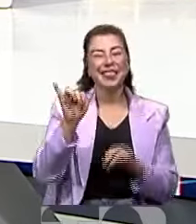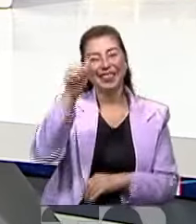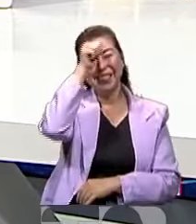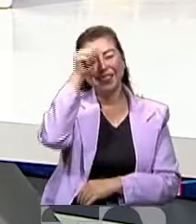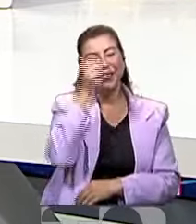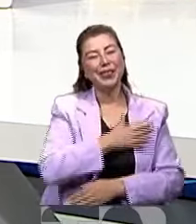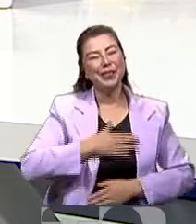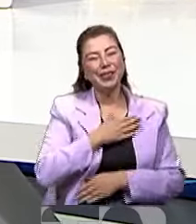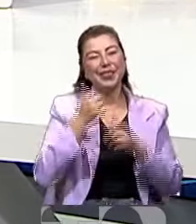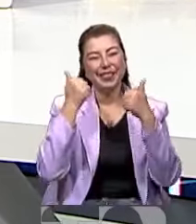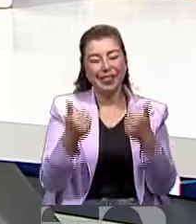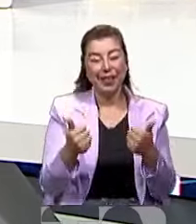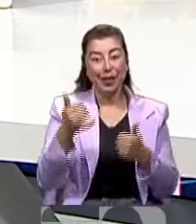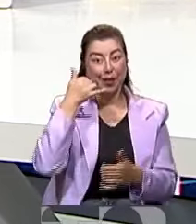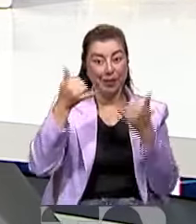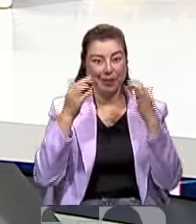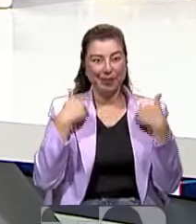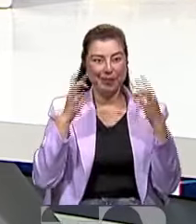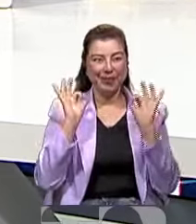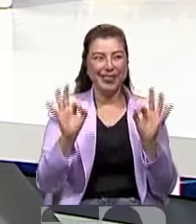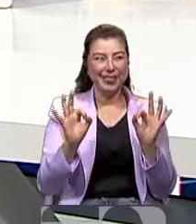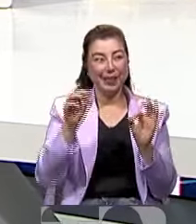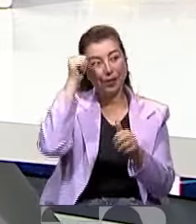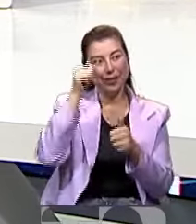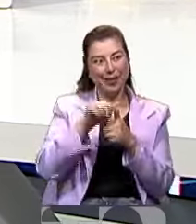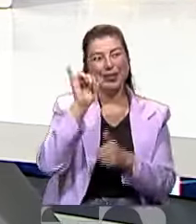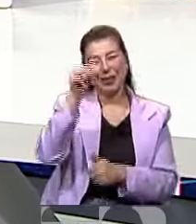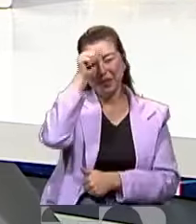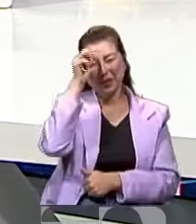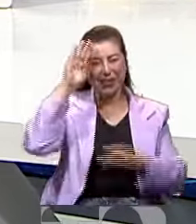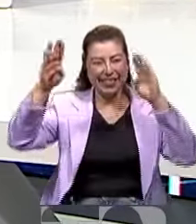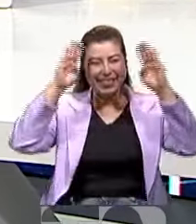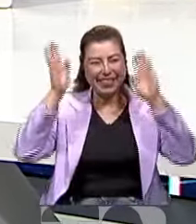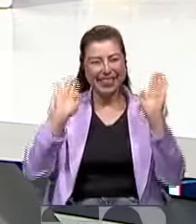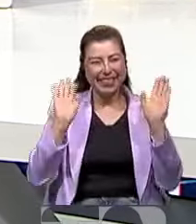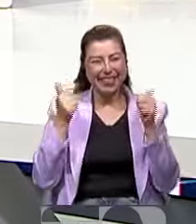semana, comuníquese con nosotros y aquí estamos para servirle. También gracias. Trabajamos el sábado y el domingo. Chaito. Nos vemos, chao.